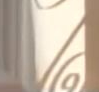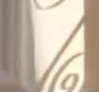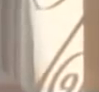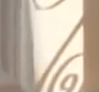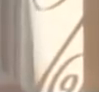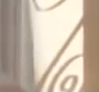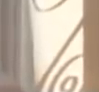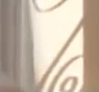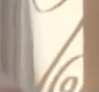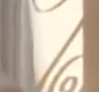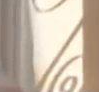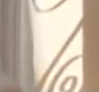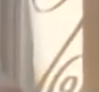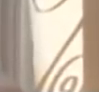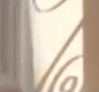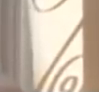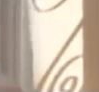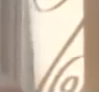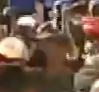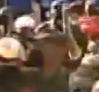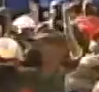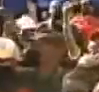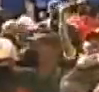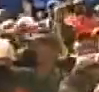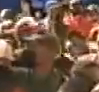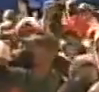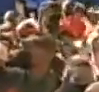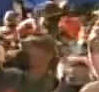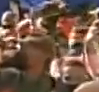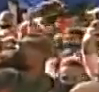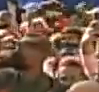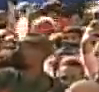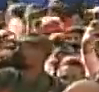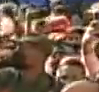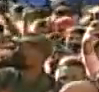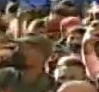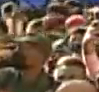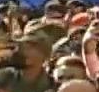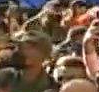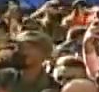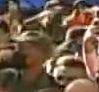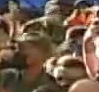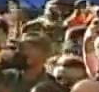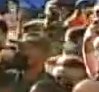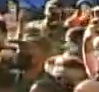Nicolás Maduro Moro.